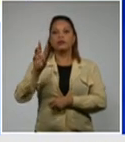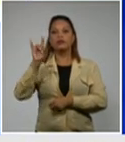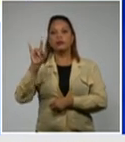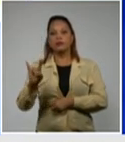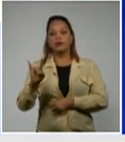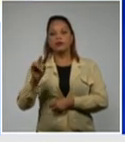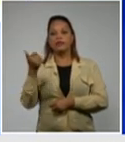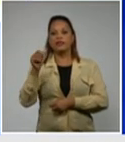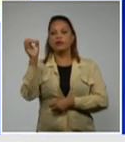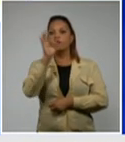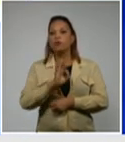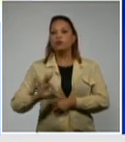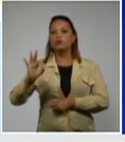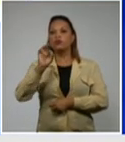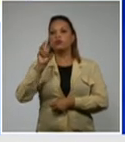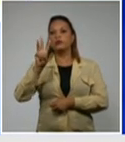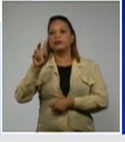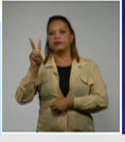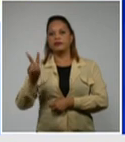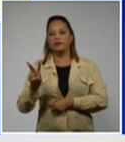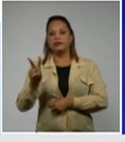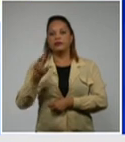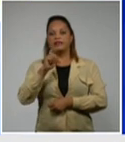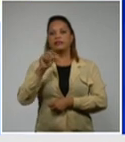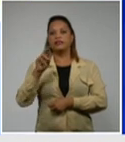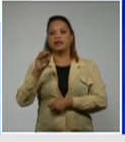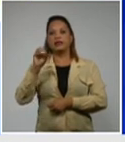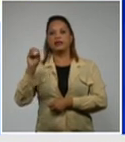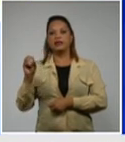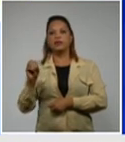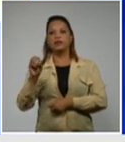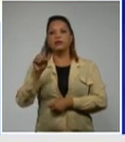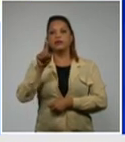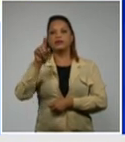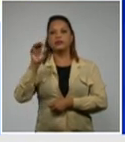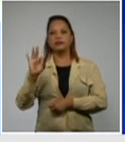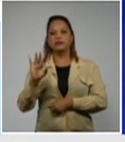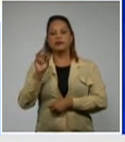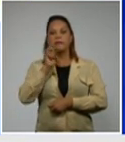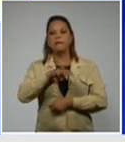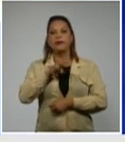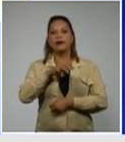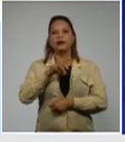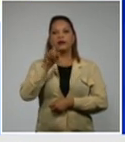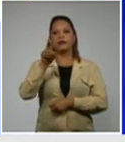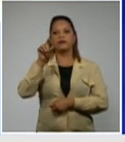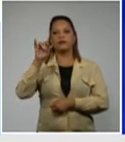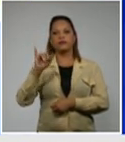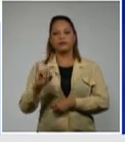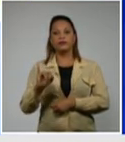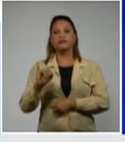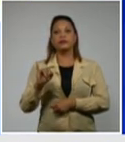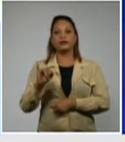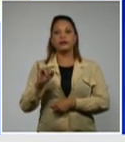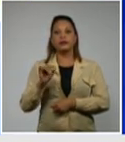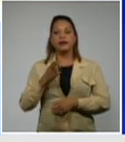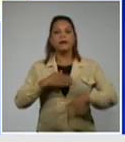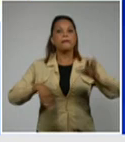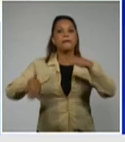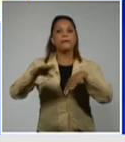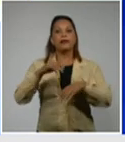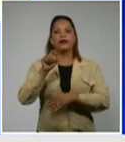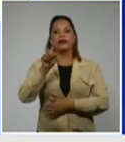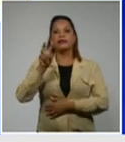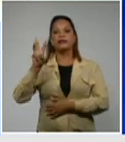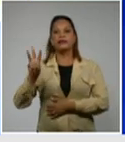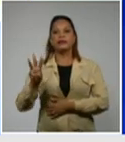10 de octubre 32, El Cerro con 18, Marianao 16,